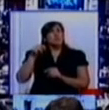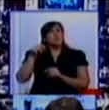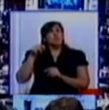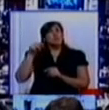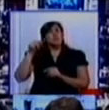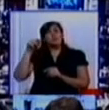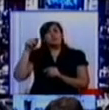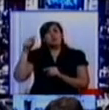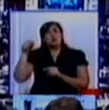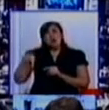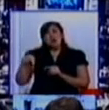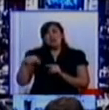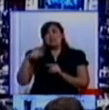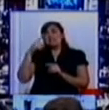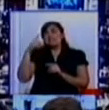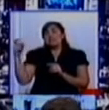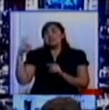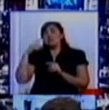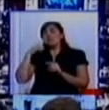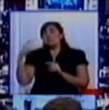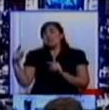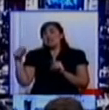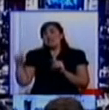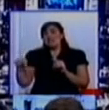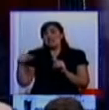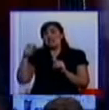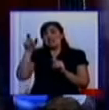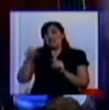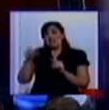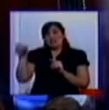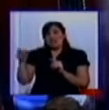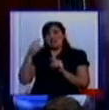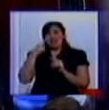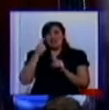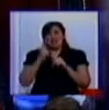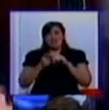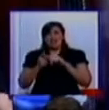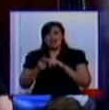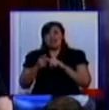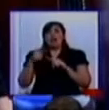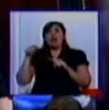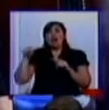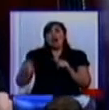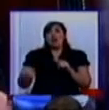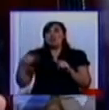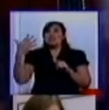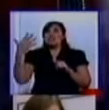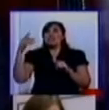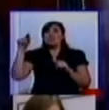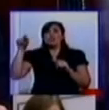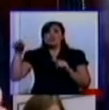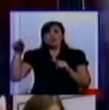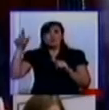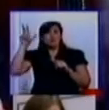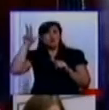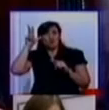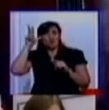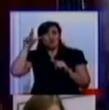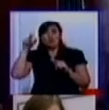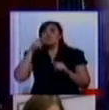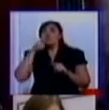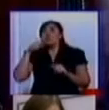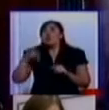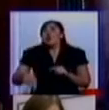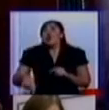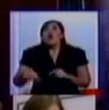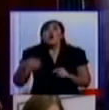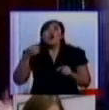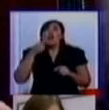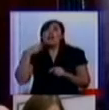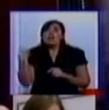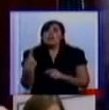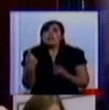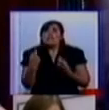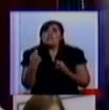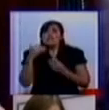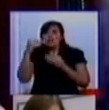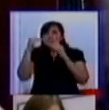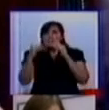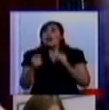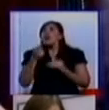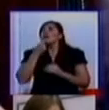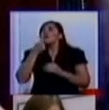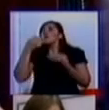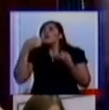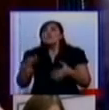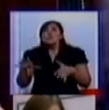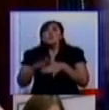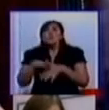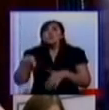habitantes y hoy estamos en el 2008, que es la última, en el 5.8, que hay que bajarlo y que si hoy a la tarde alguien tiene la tragedia de